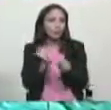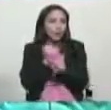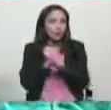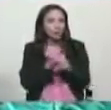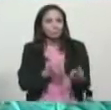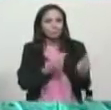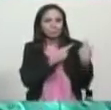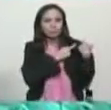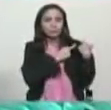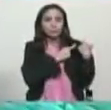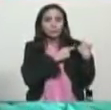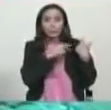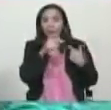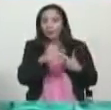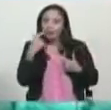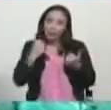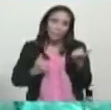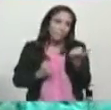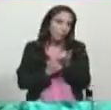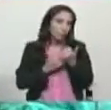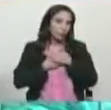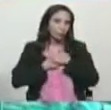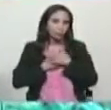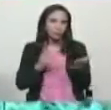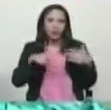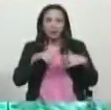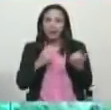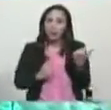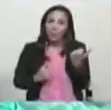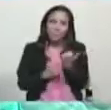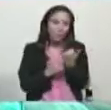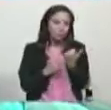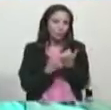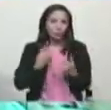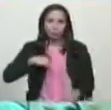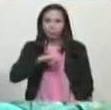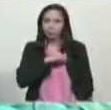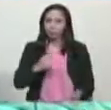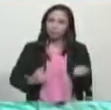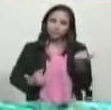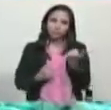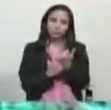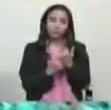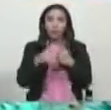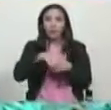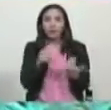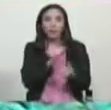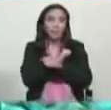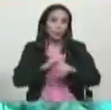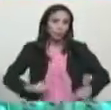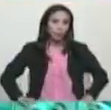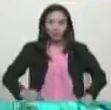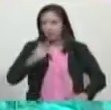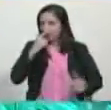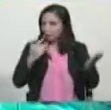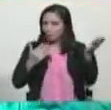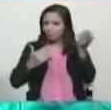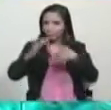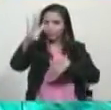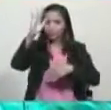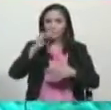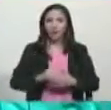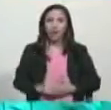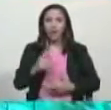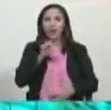señor presidente, cuente usted con los lanceros, con los guerreros, con los valientes portugueseños, para seguir construyendo